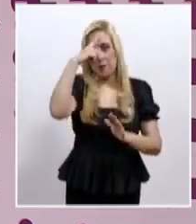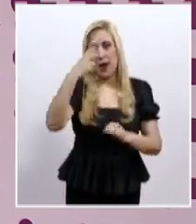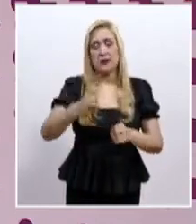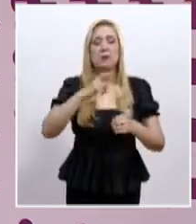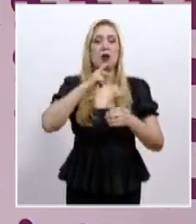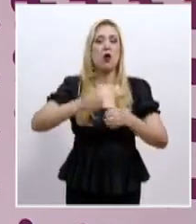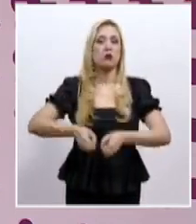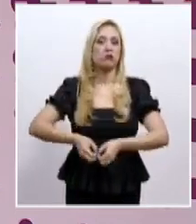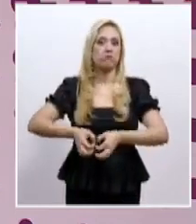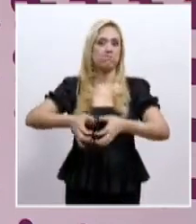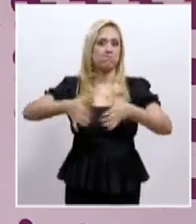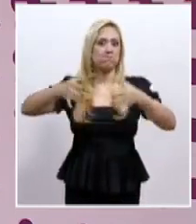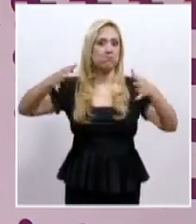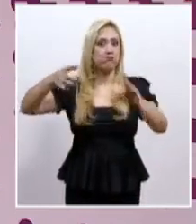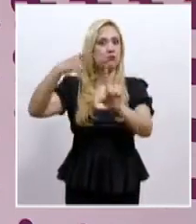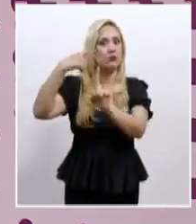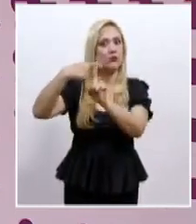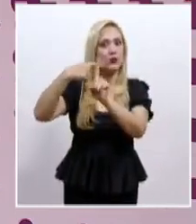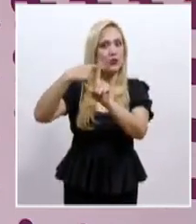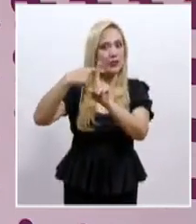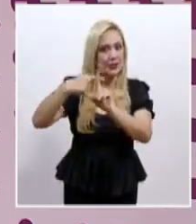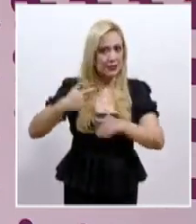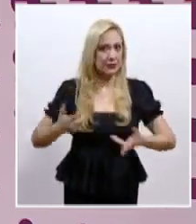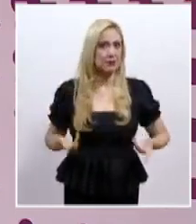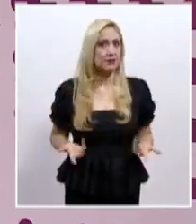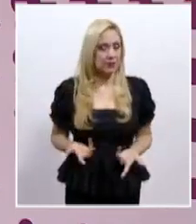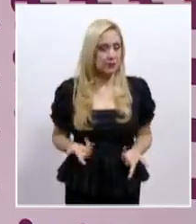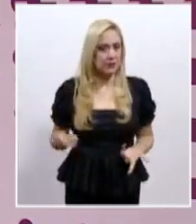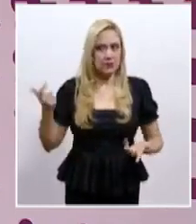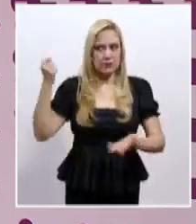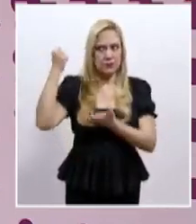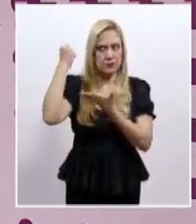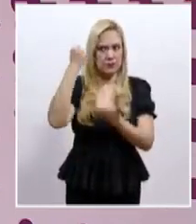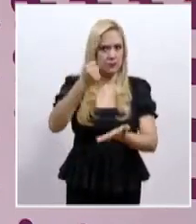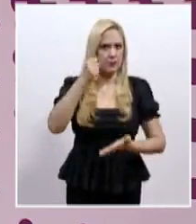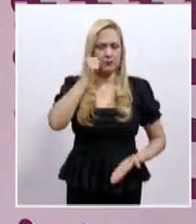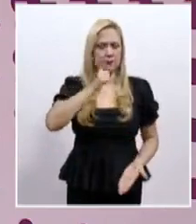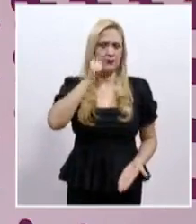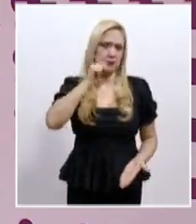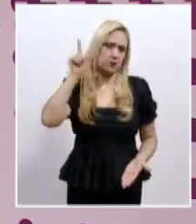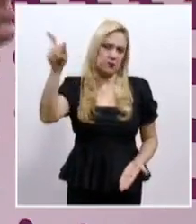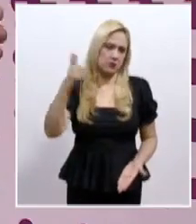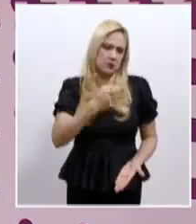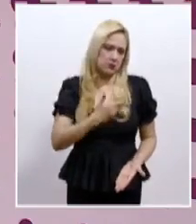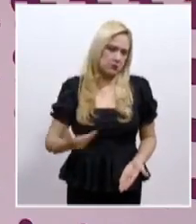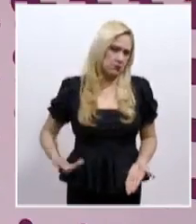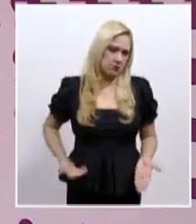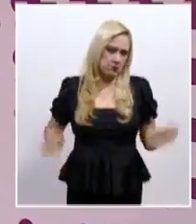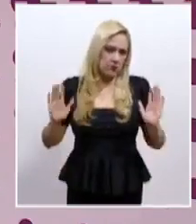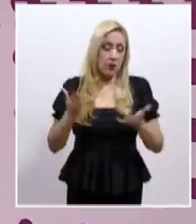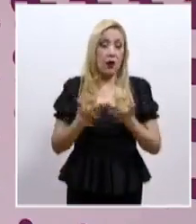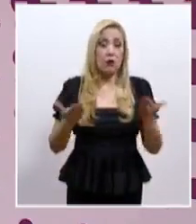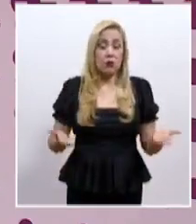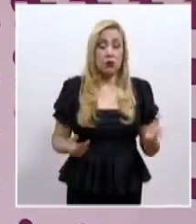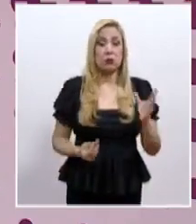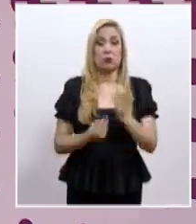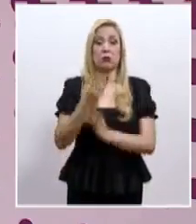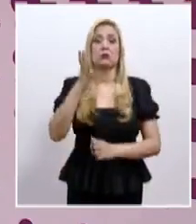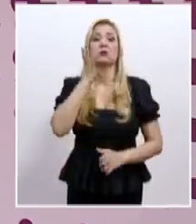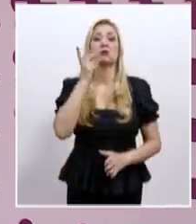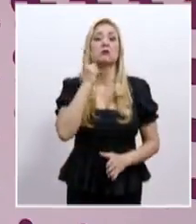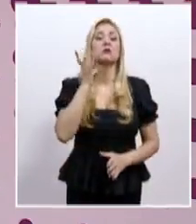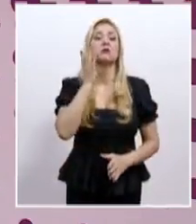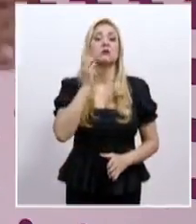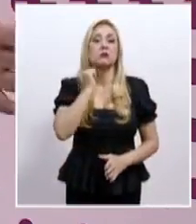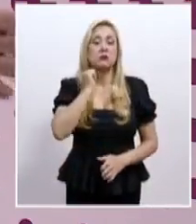Bueno, eso es muy positivo. El presupuesto siempre lo tenía el Poder Ejecutivo y se ha abierto a los otros dos poderes y hemos